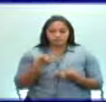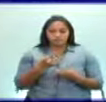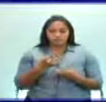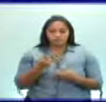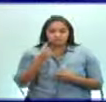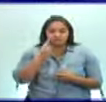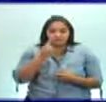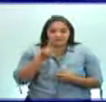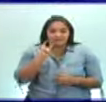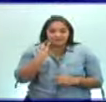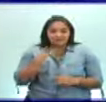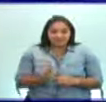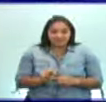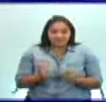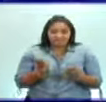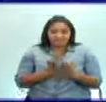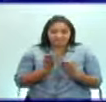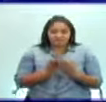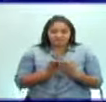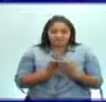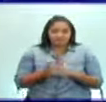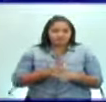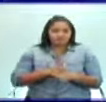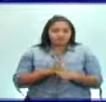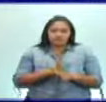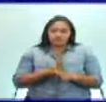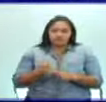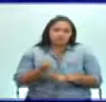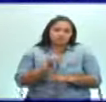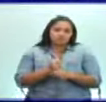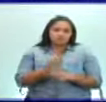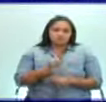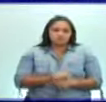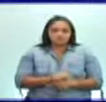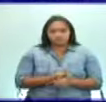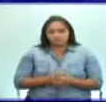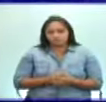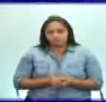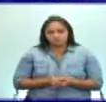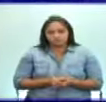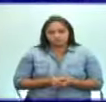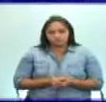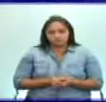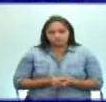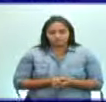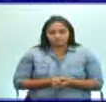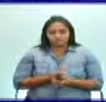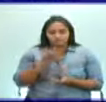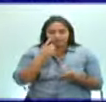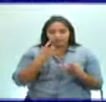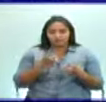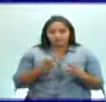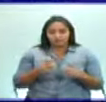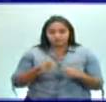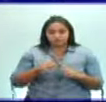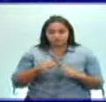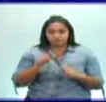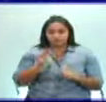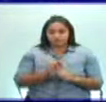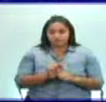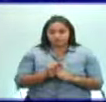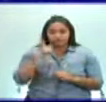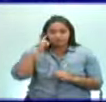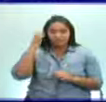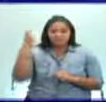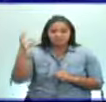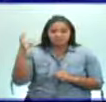tiene diversas aplicaciones. Miren esta otra. Hay una famosa temática tratada por este psicólogo alemán, Hermann